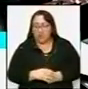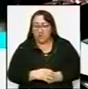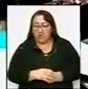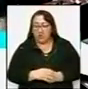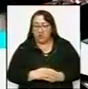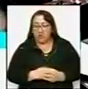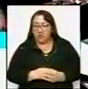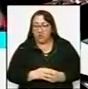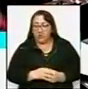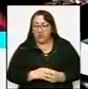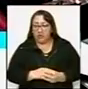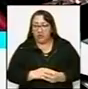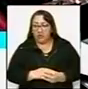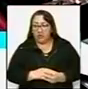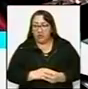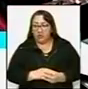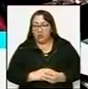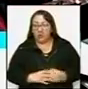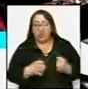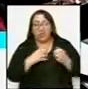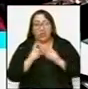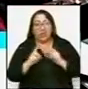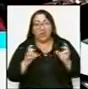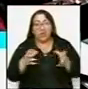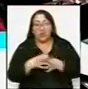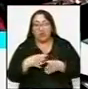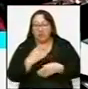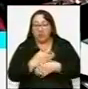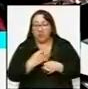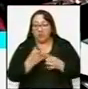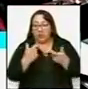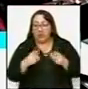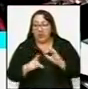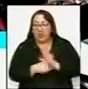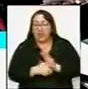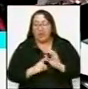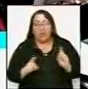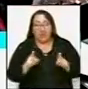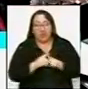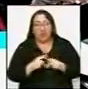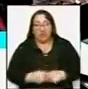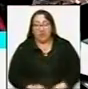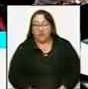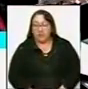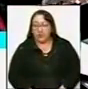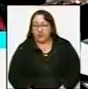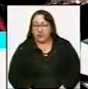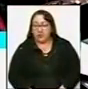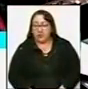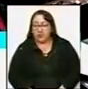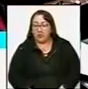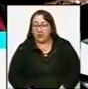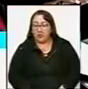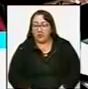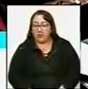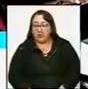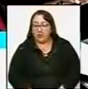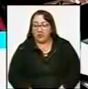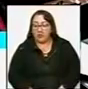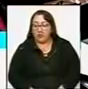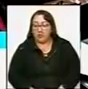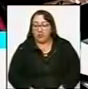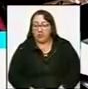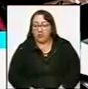en caso de cargos directivos los informa conforme a ley. Pero además también el inciso F, señora